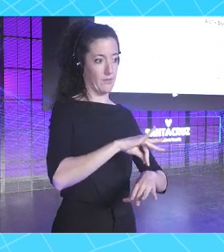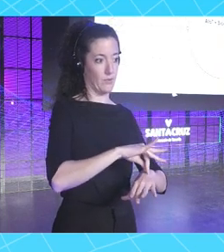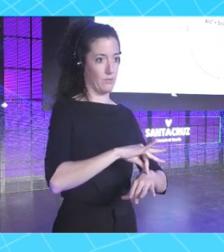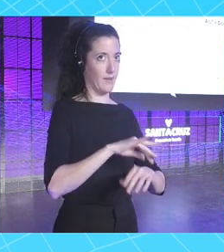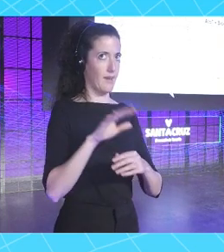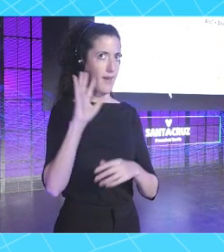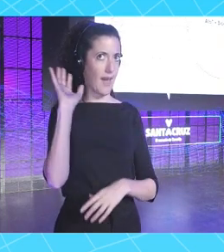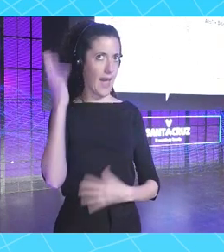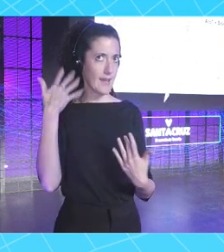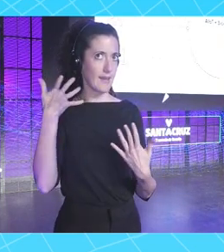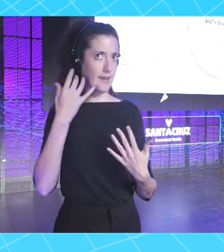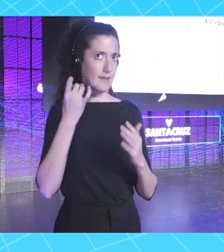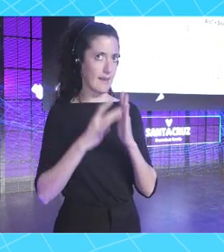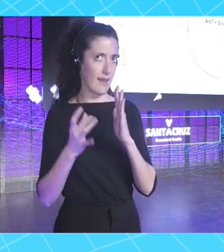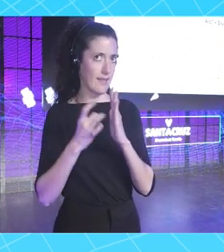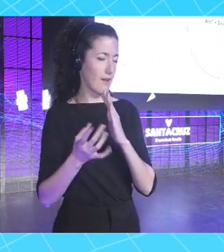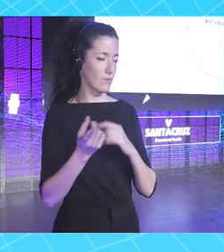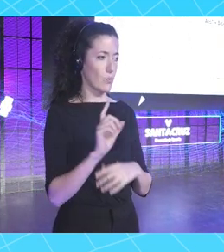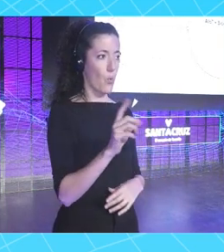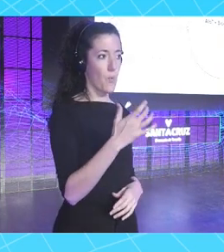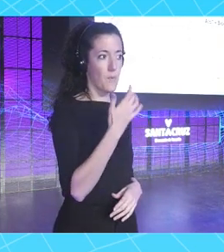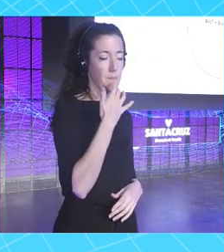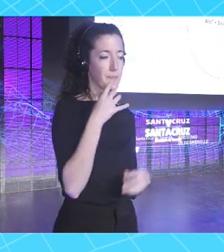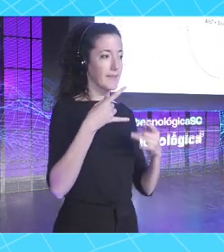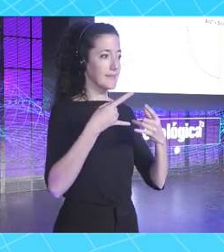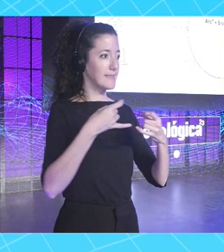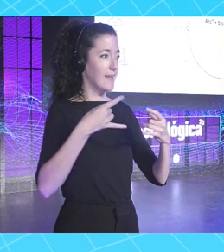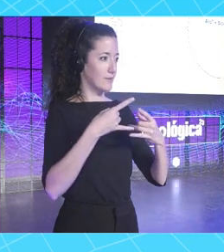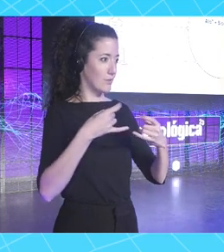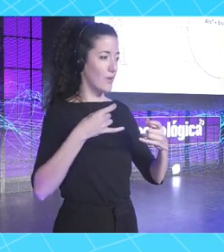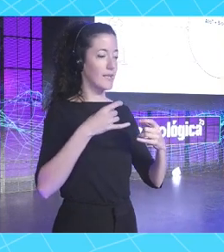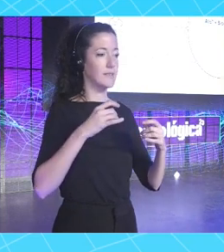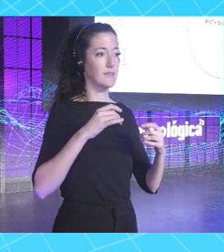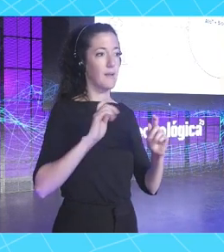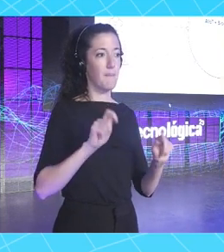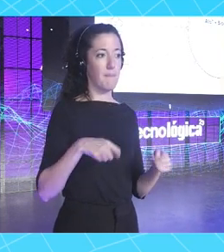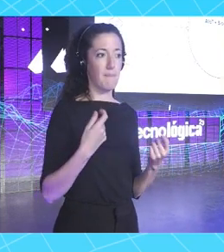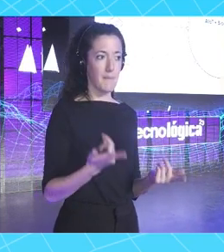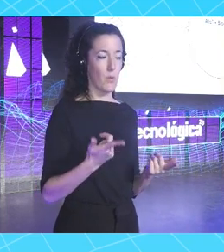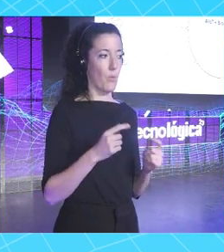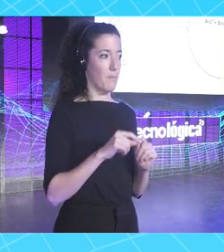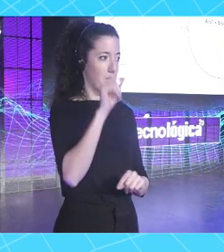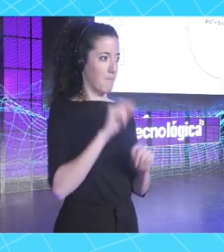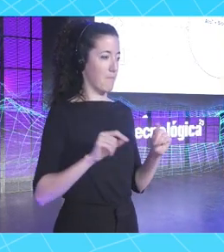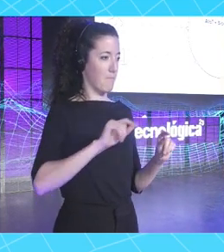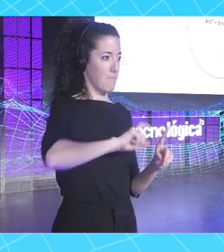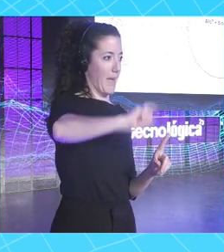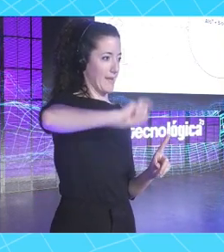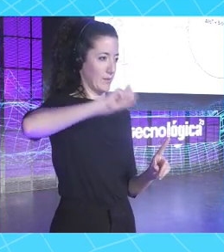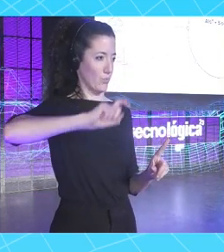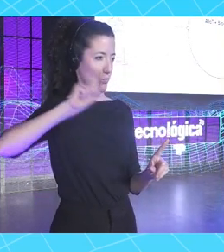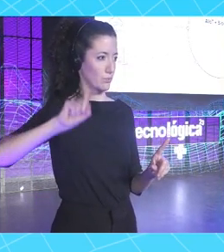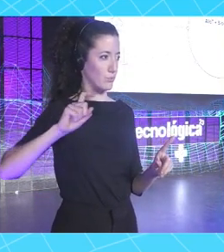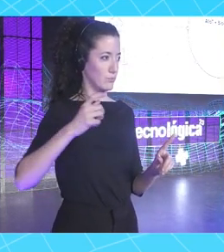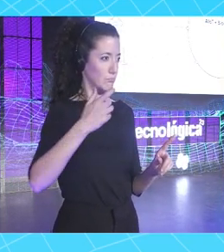calidad de aire sino datos de sensores biométricos que puedan que puedan darnos un diagnóstico de si tenemos una